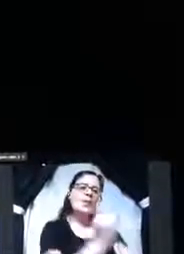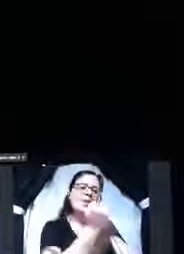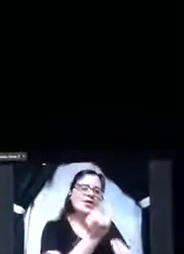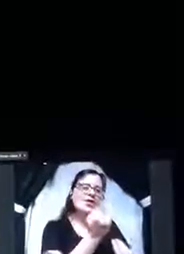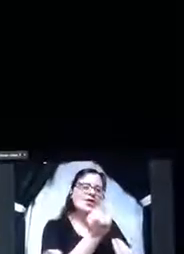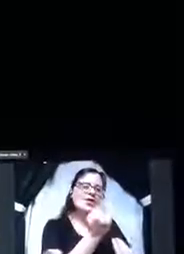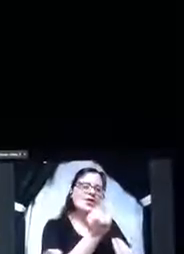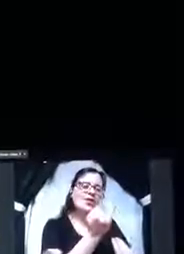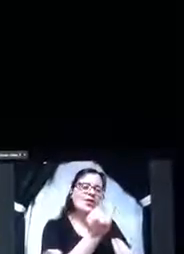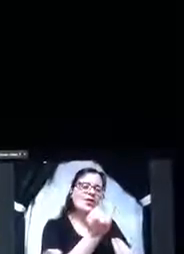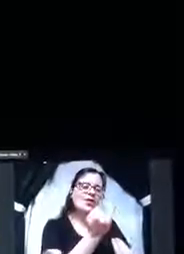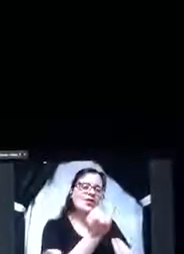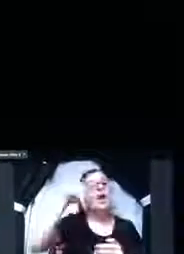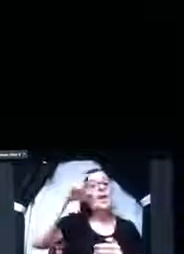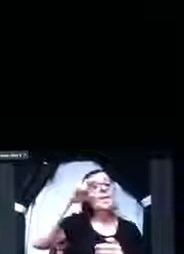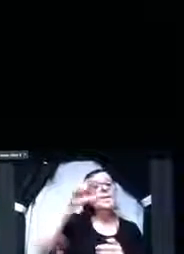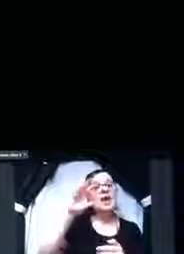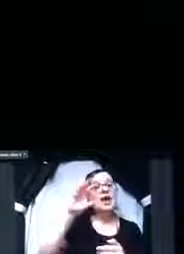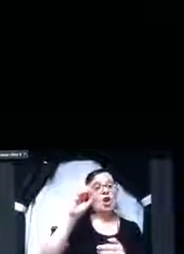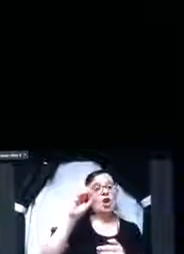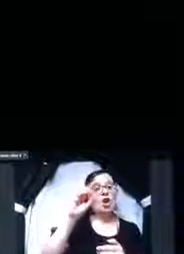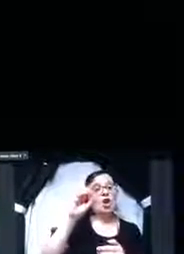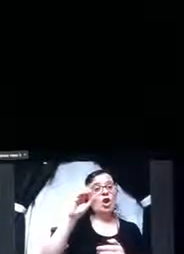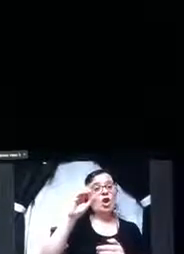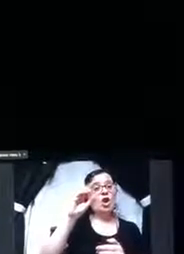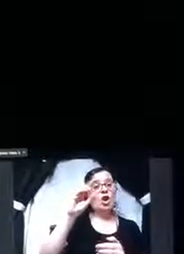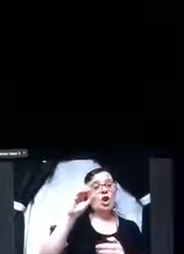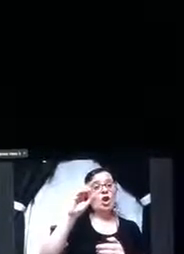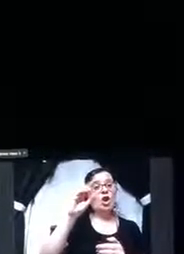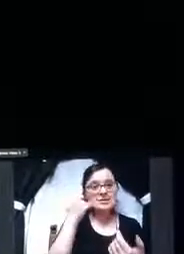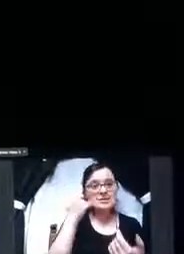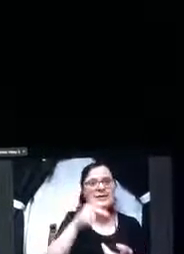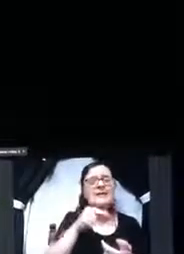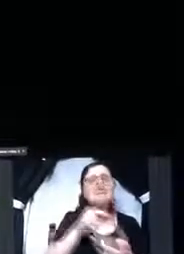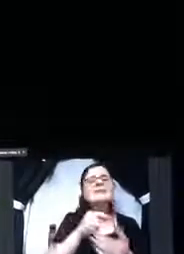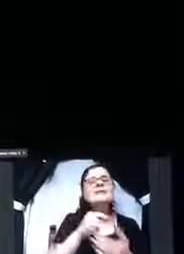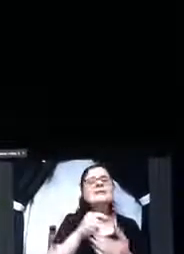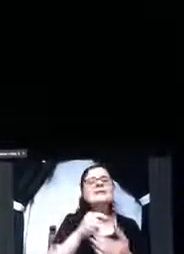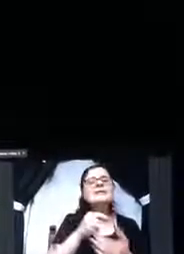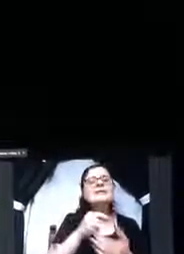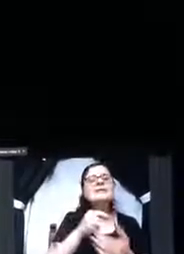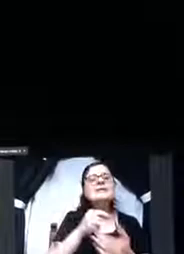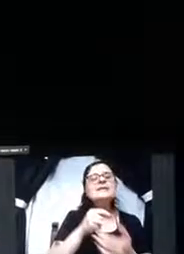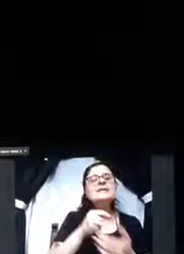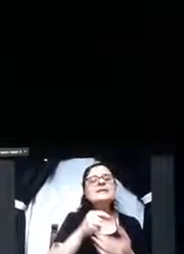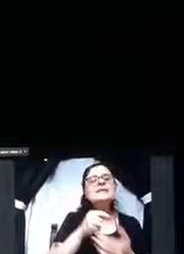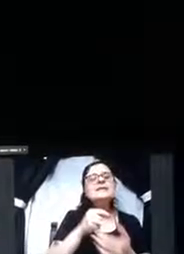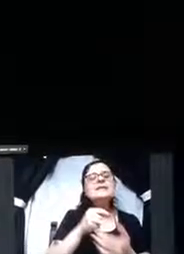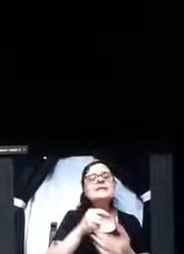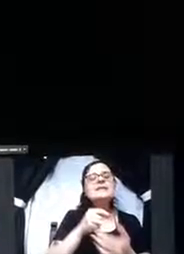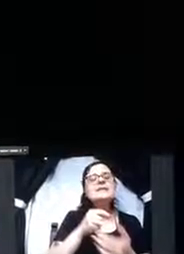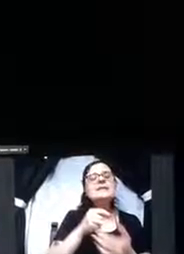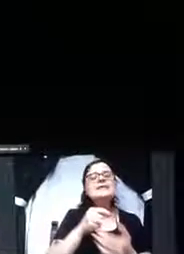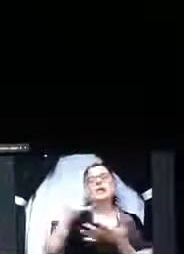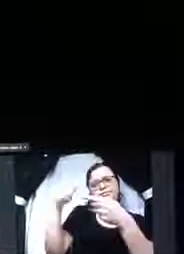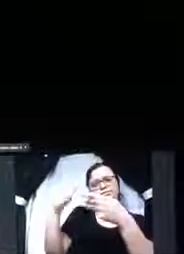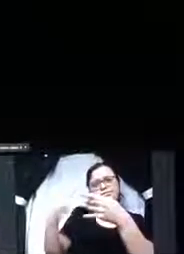donde hay muchas características que podemos encontrar en la historia de una persona